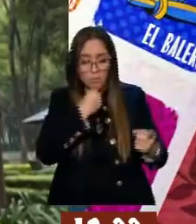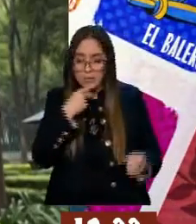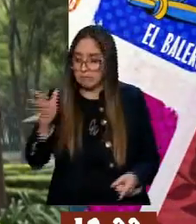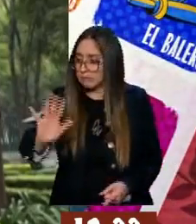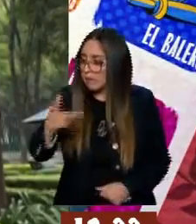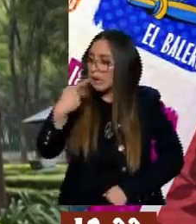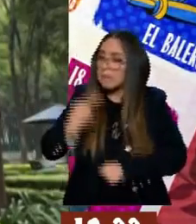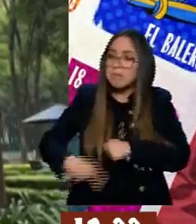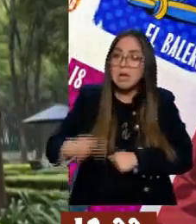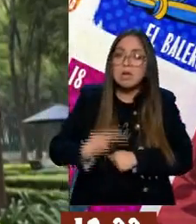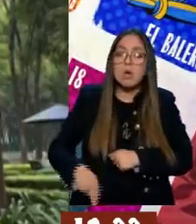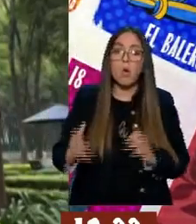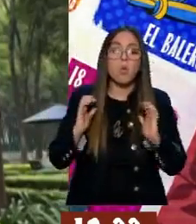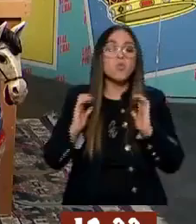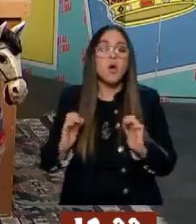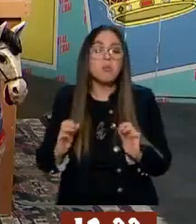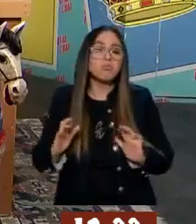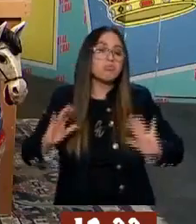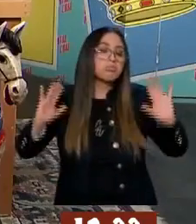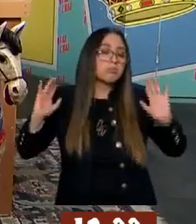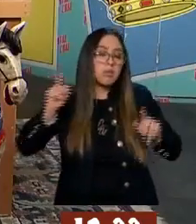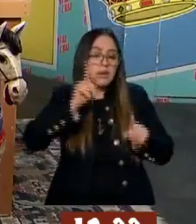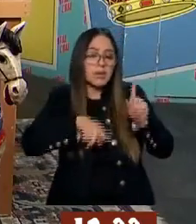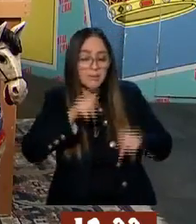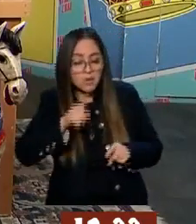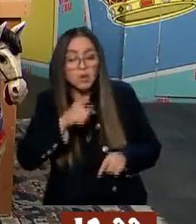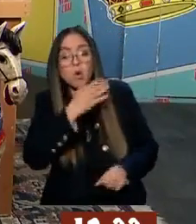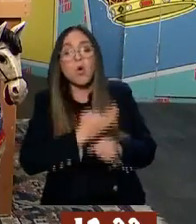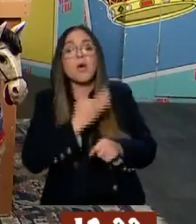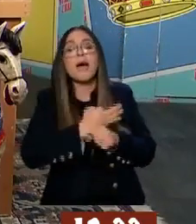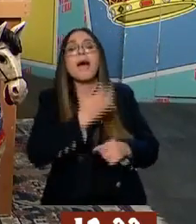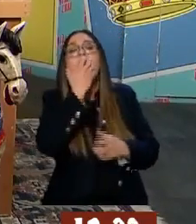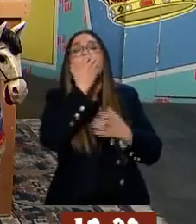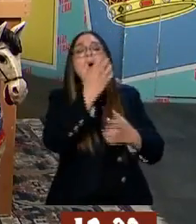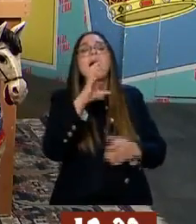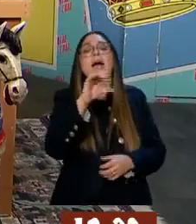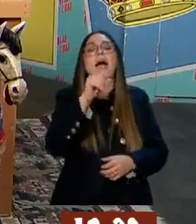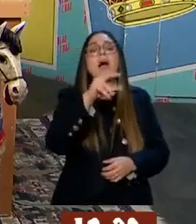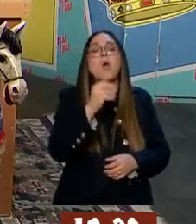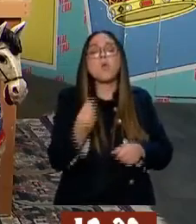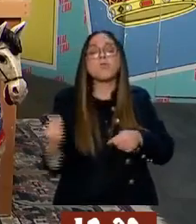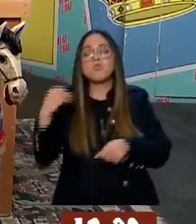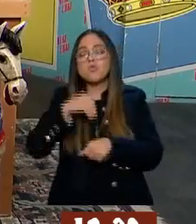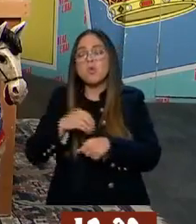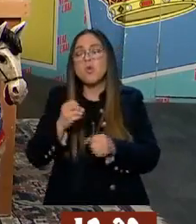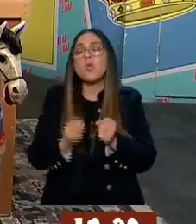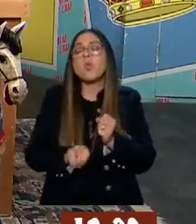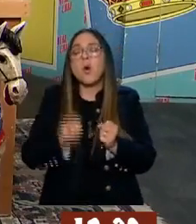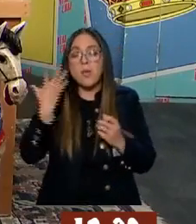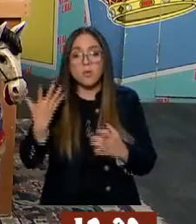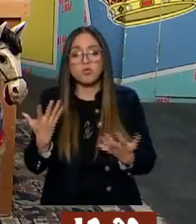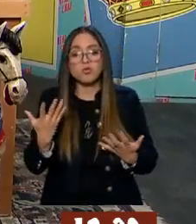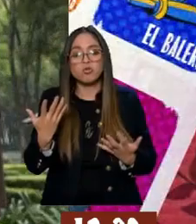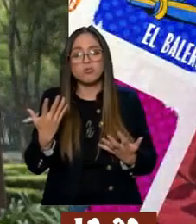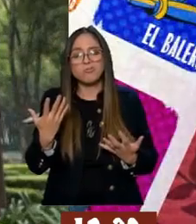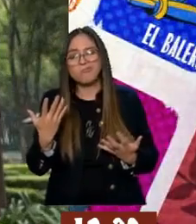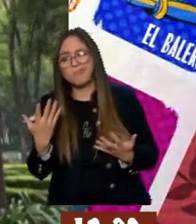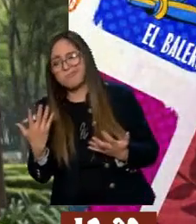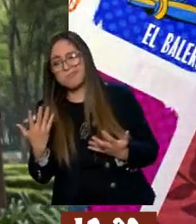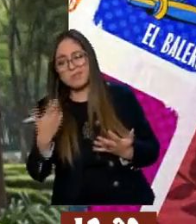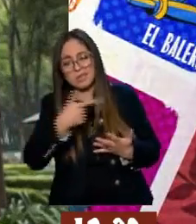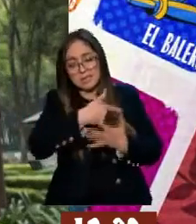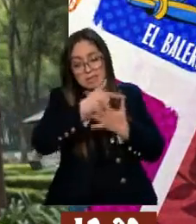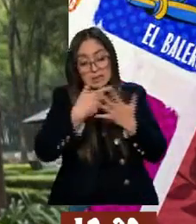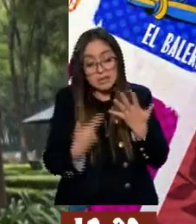que haber de un lado o del otro. ¿Cuántos cacaritos le pones en lugar de estrellas le pones a la película? Si el límite son 5, le